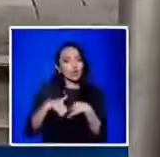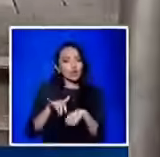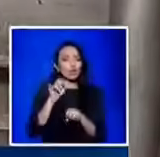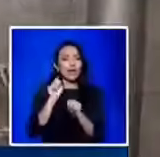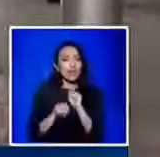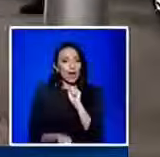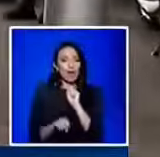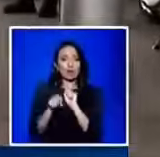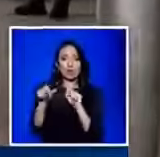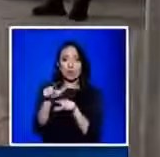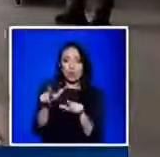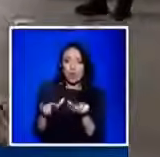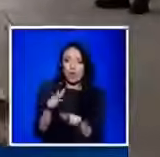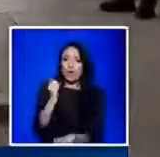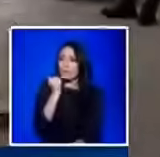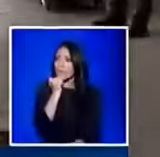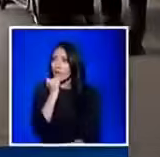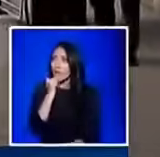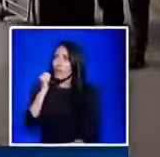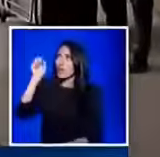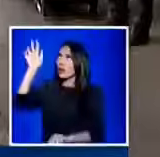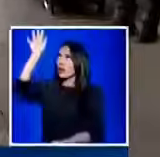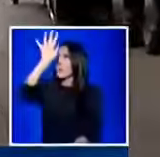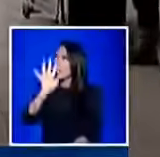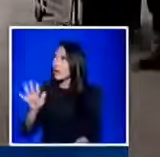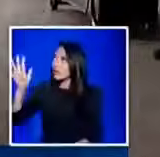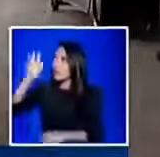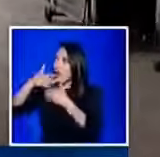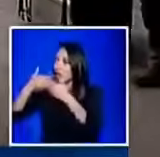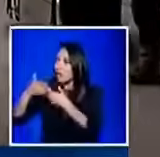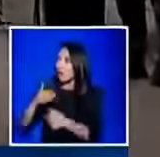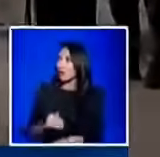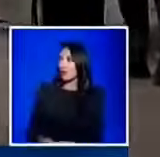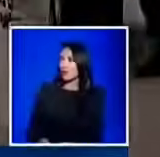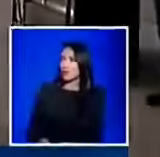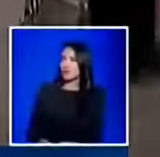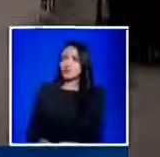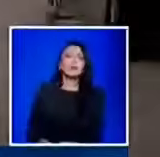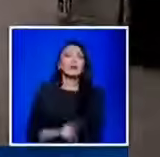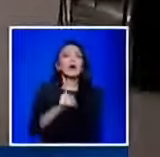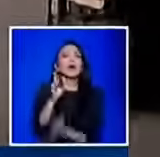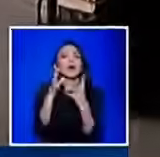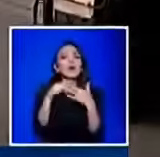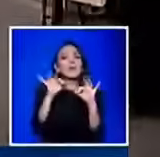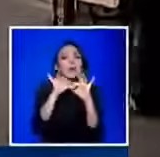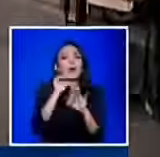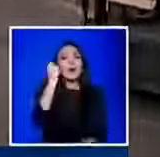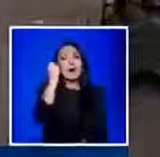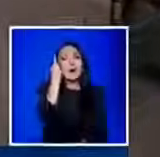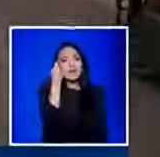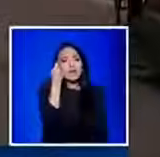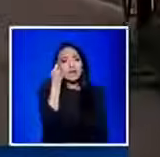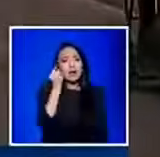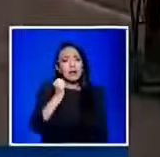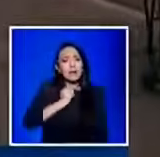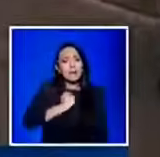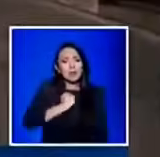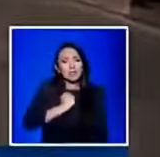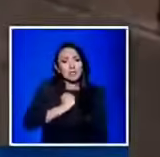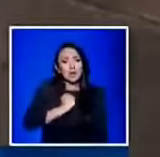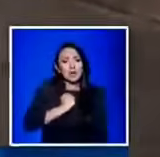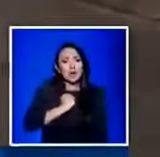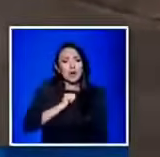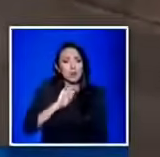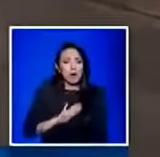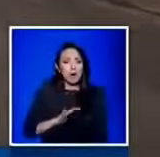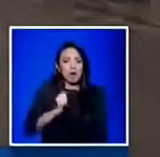los espacios, las piedras, las fachadas? Sí, es importante que nosotros comprendamos que el patrimonio nuestro y